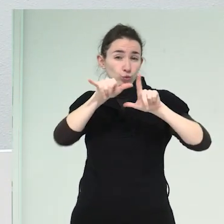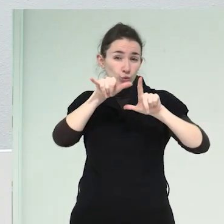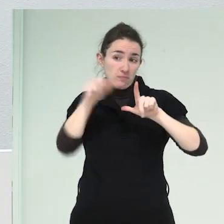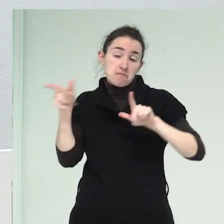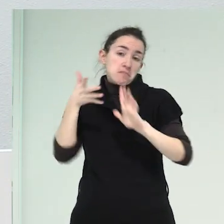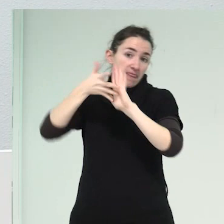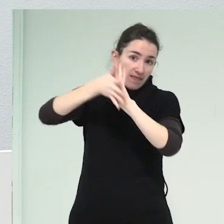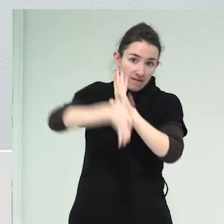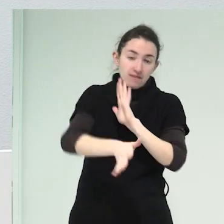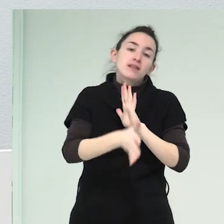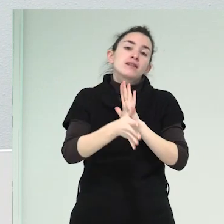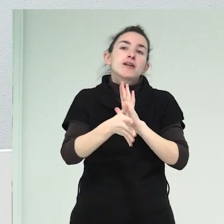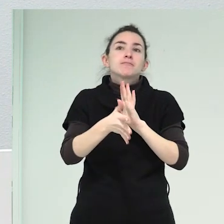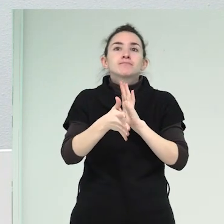como